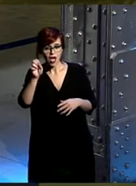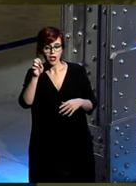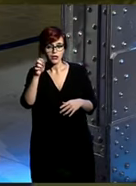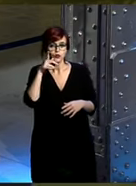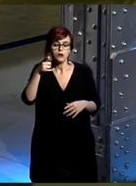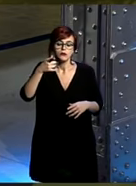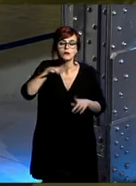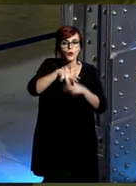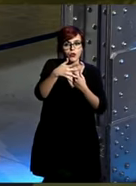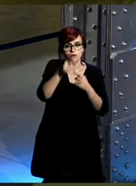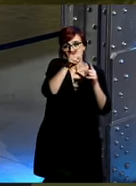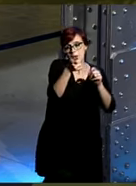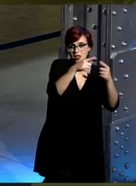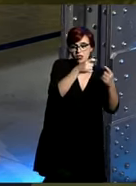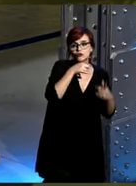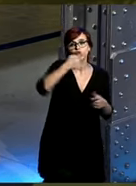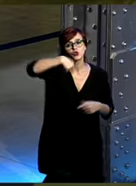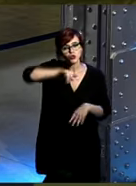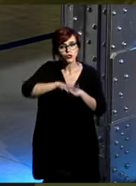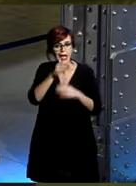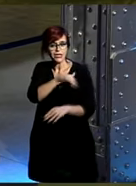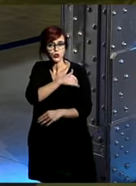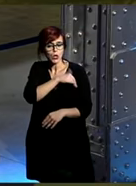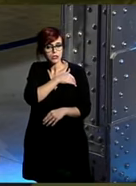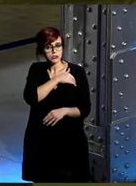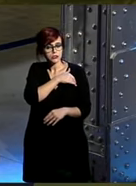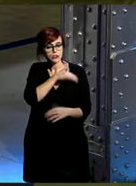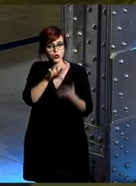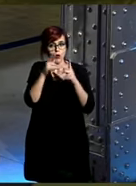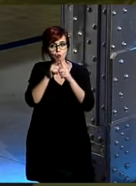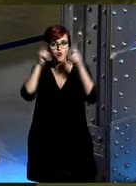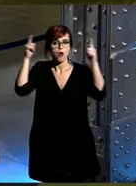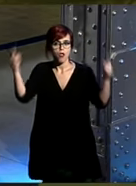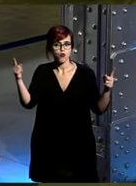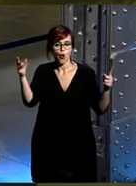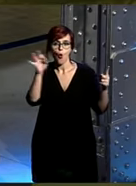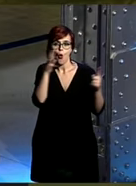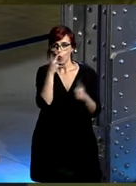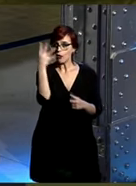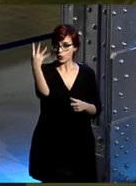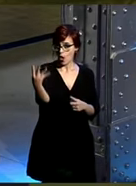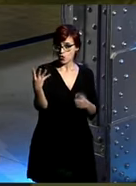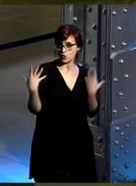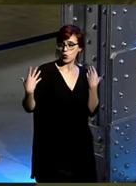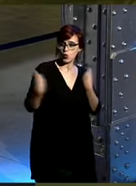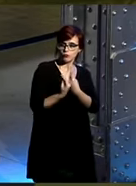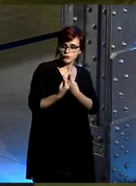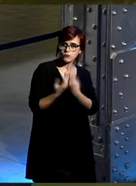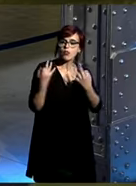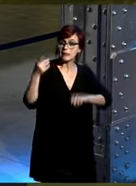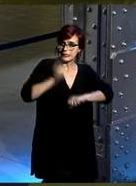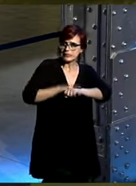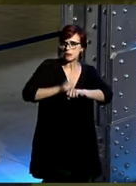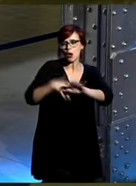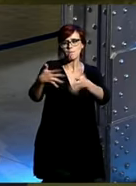4 lugares del mundo a lo largo del tiempo. O sea, cada uno de nuestros estudiantes a lo largo del año o de los 4 años que pasa con nosotros pasa parte de su